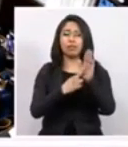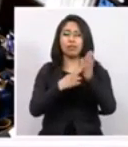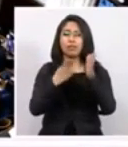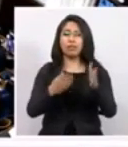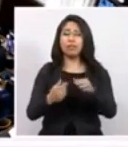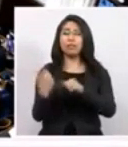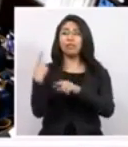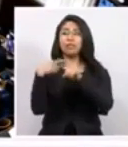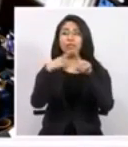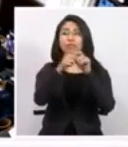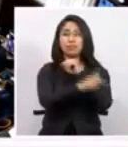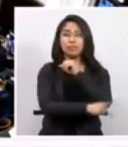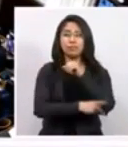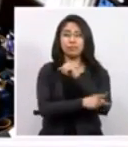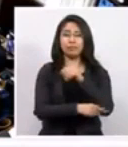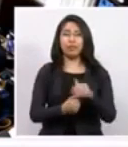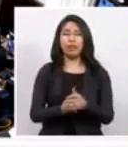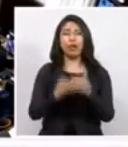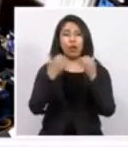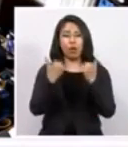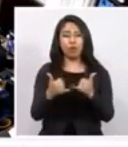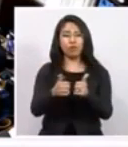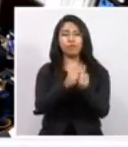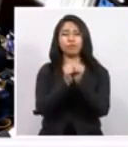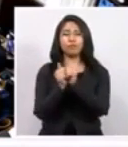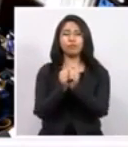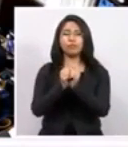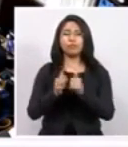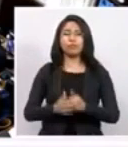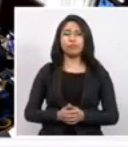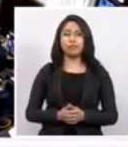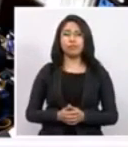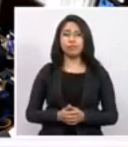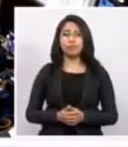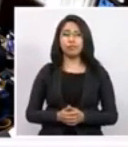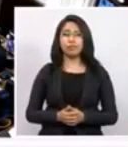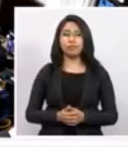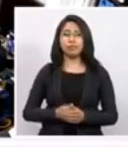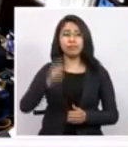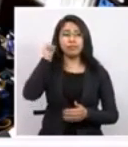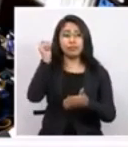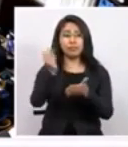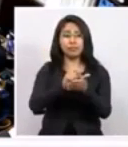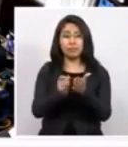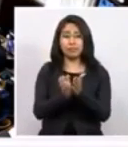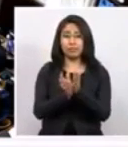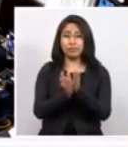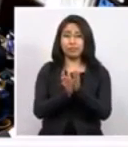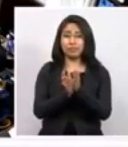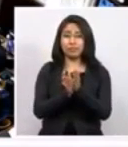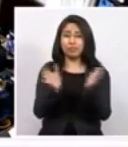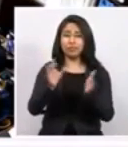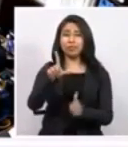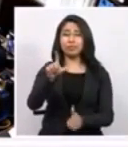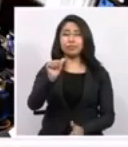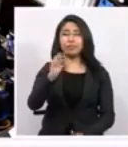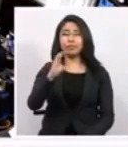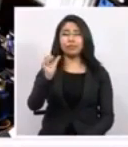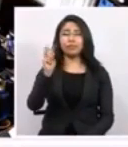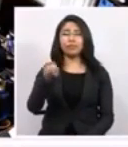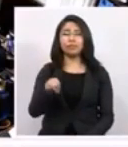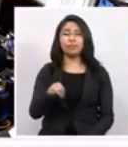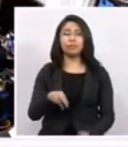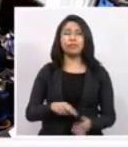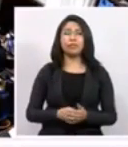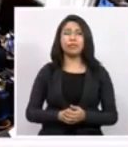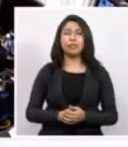otros países que hoy nos acompañan, secretarios generales de la CAN,